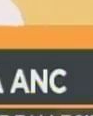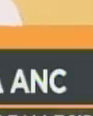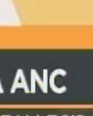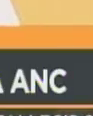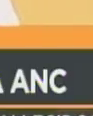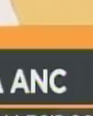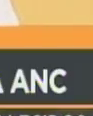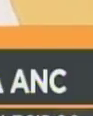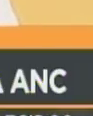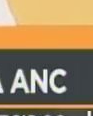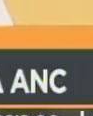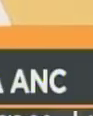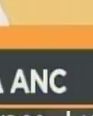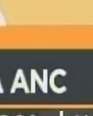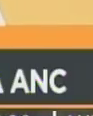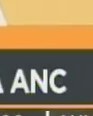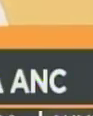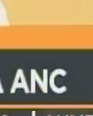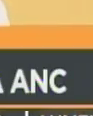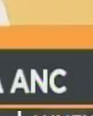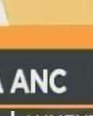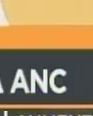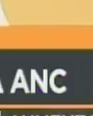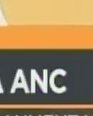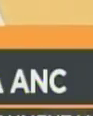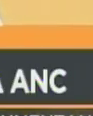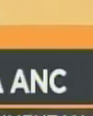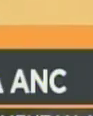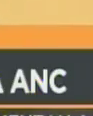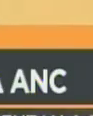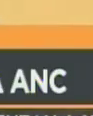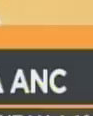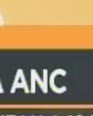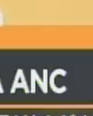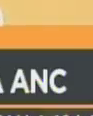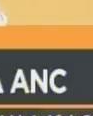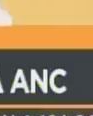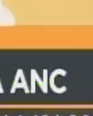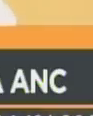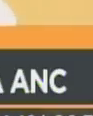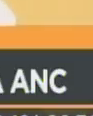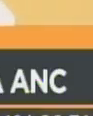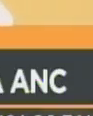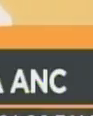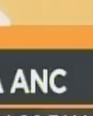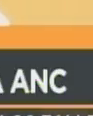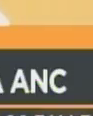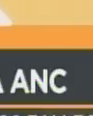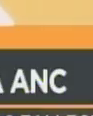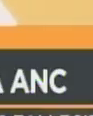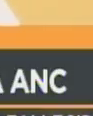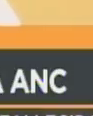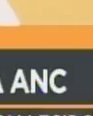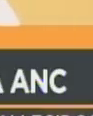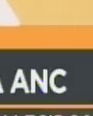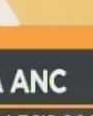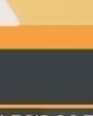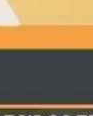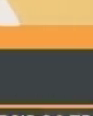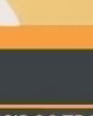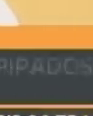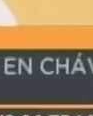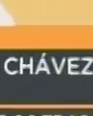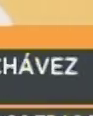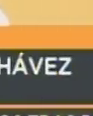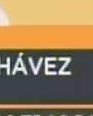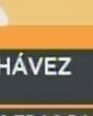venezolana. La ley de la cultura y por supuesto acompañar estos esfuerzos, como decía nuestra